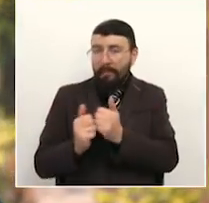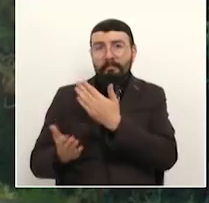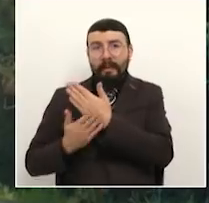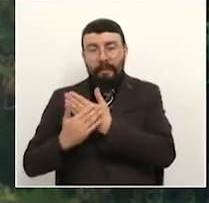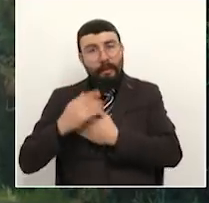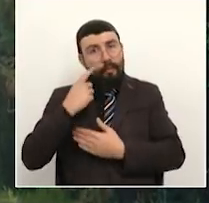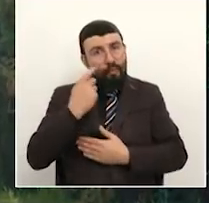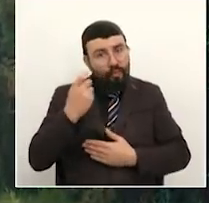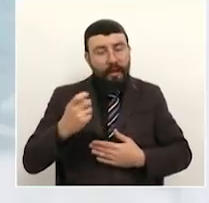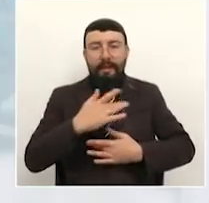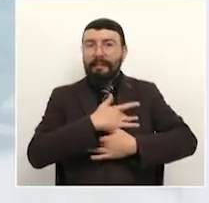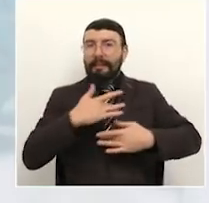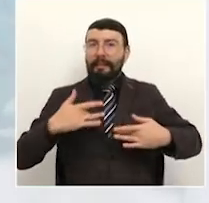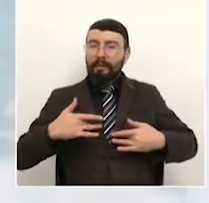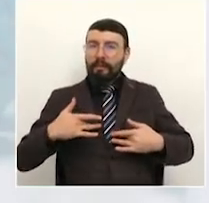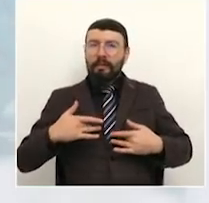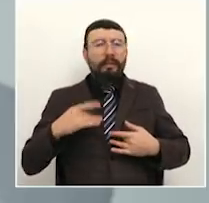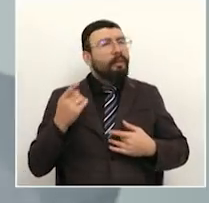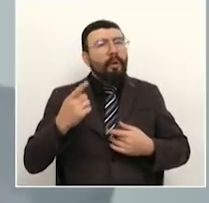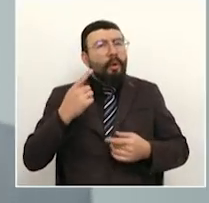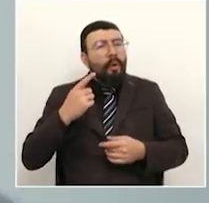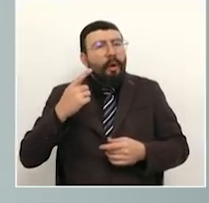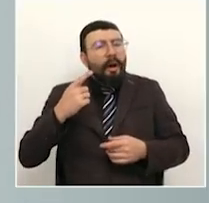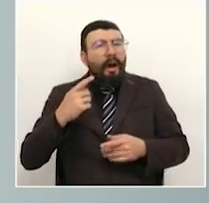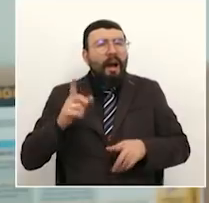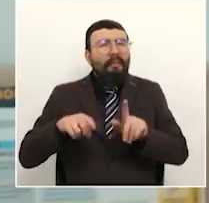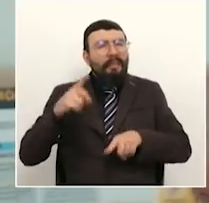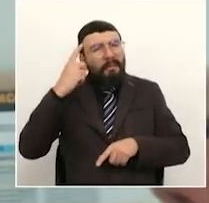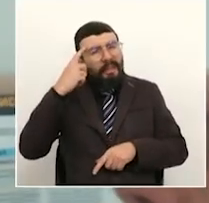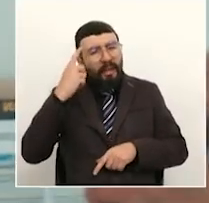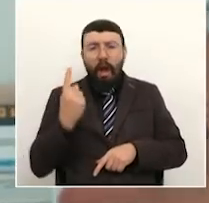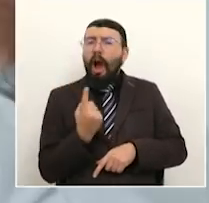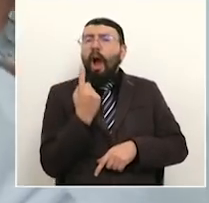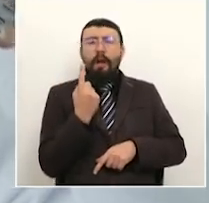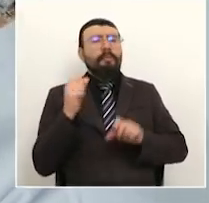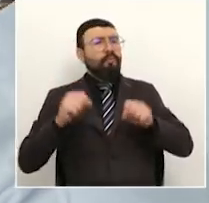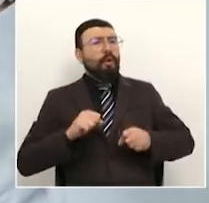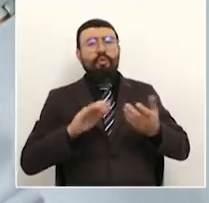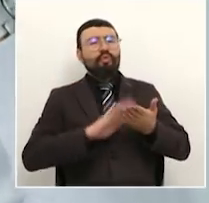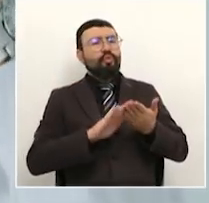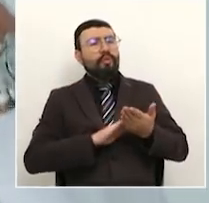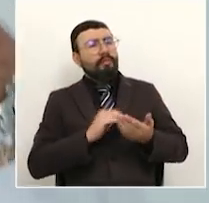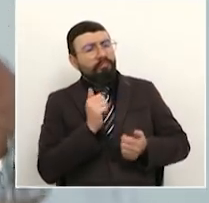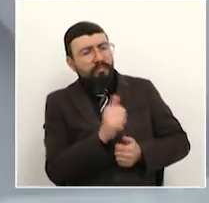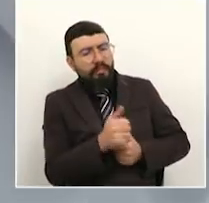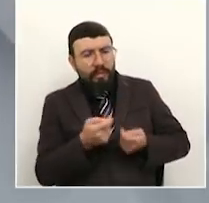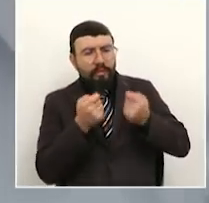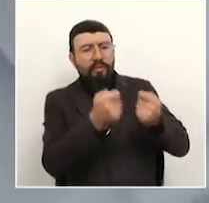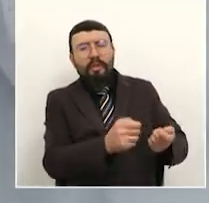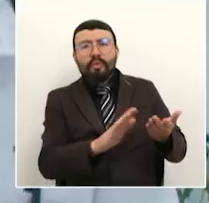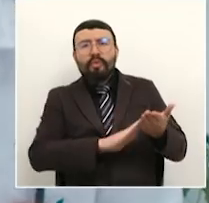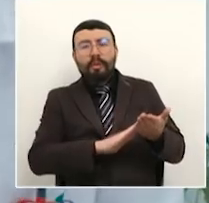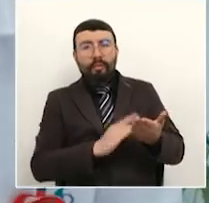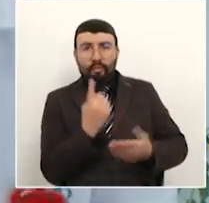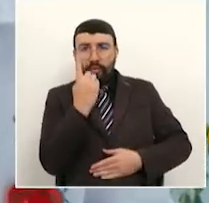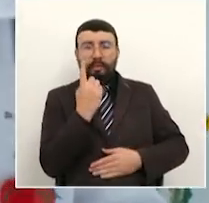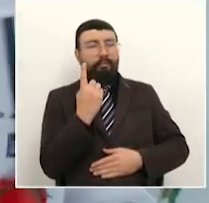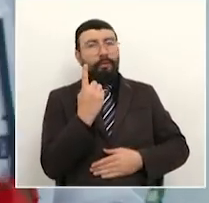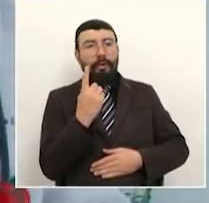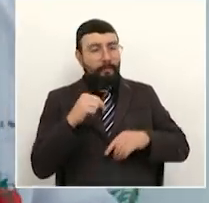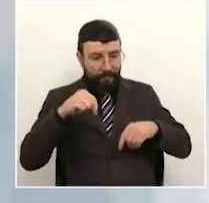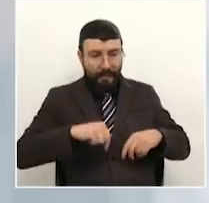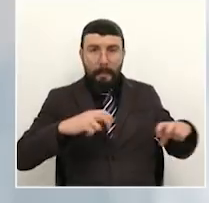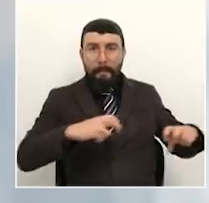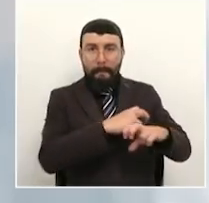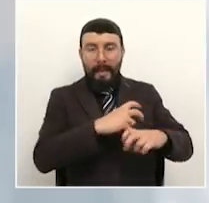la salud el ego es creer que una sola persona es capaz de curar a un paciente de algo nosotros en los parques de la salud